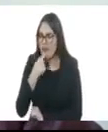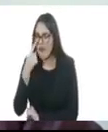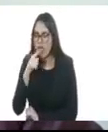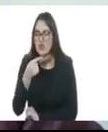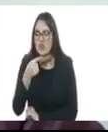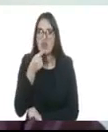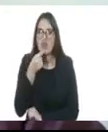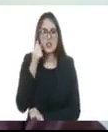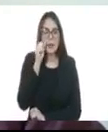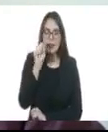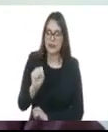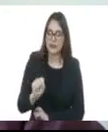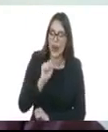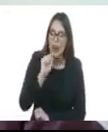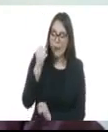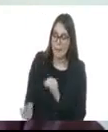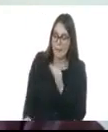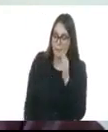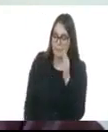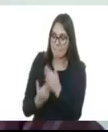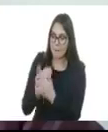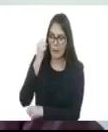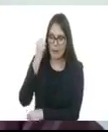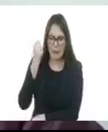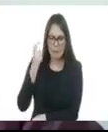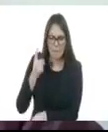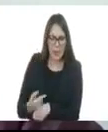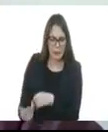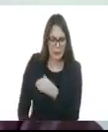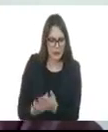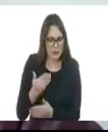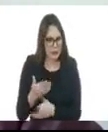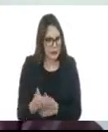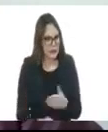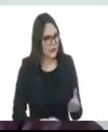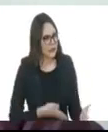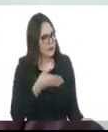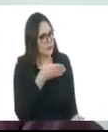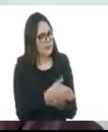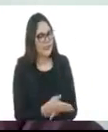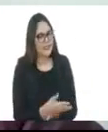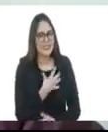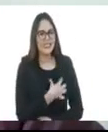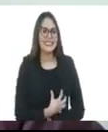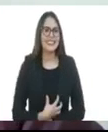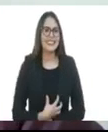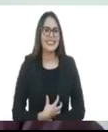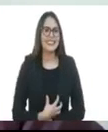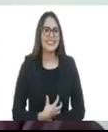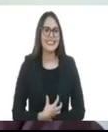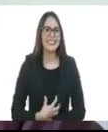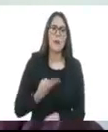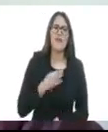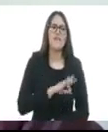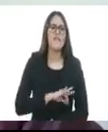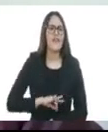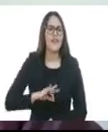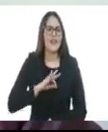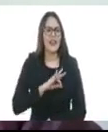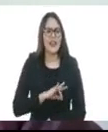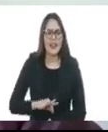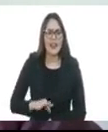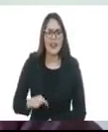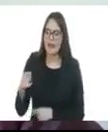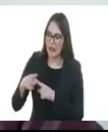temprano e iban felices, iban con mucha emoción, llevaban su tarea, llevaban sus libros, llevaban